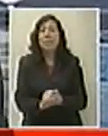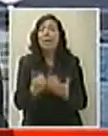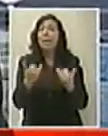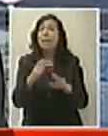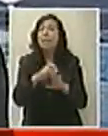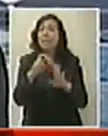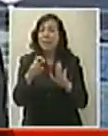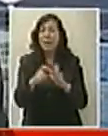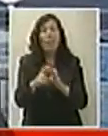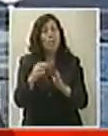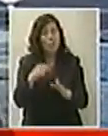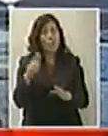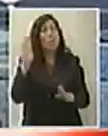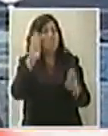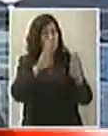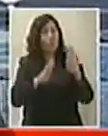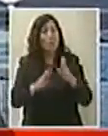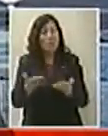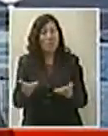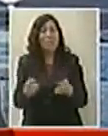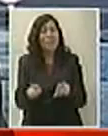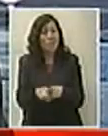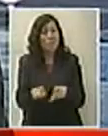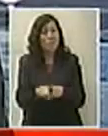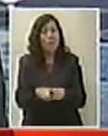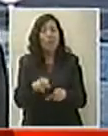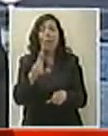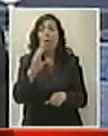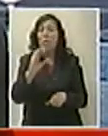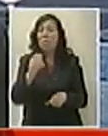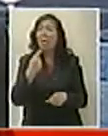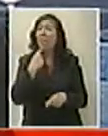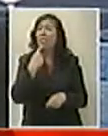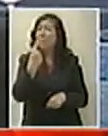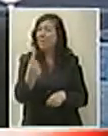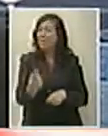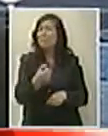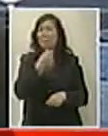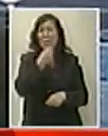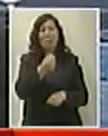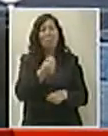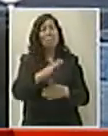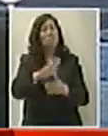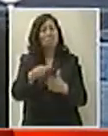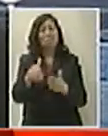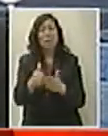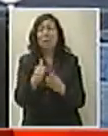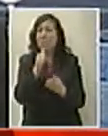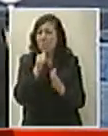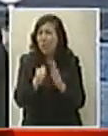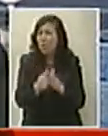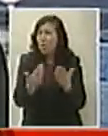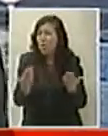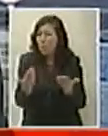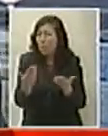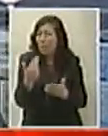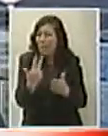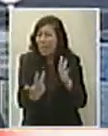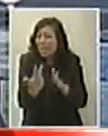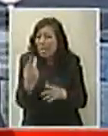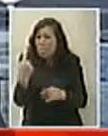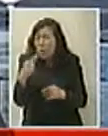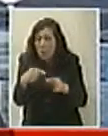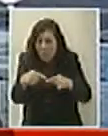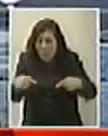este proyecto. Nos preocupa, por ejemplo, que el señor Roque Benavides salga diciendo que van a generar reservorios donde hayan 13